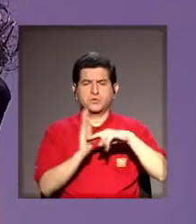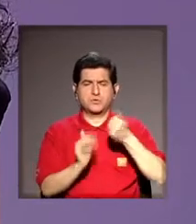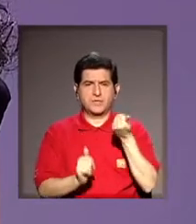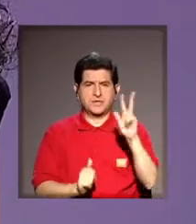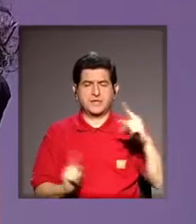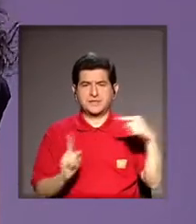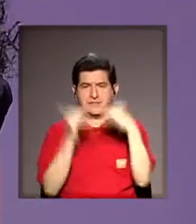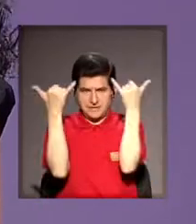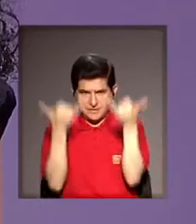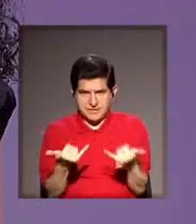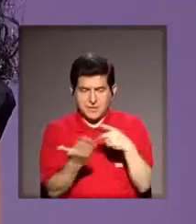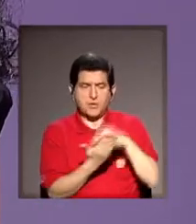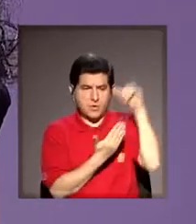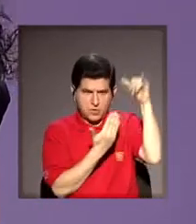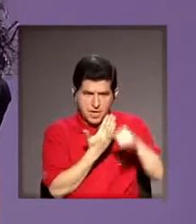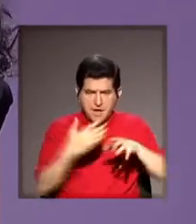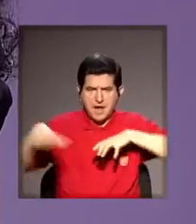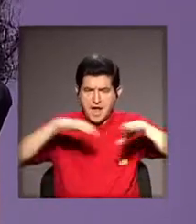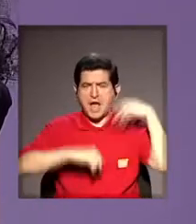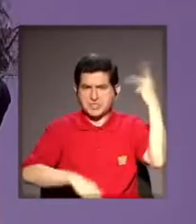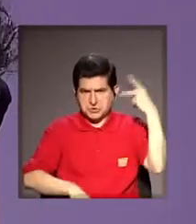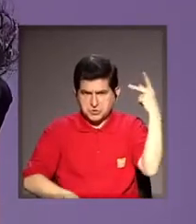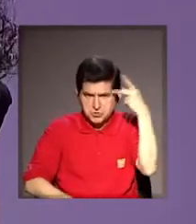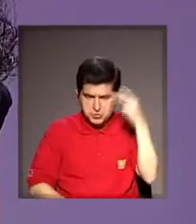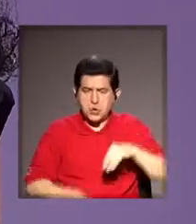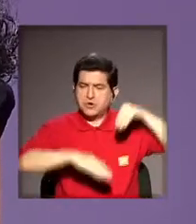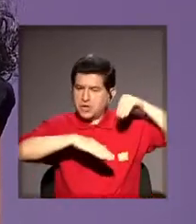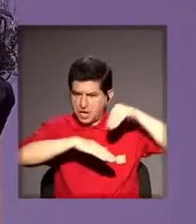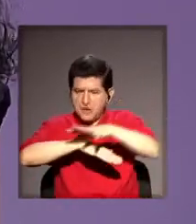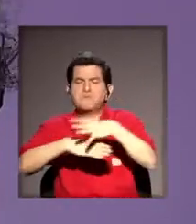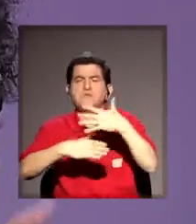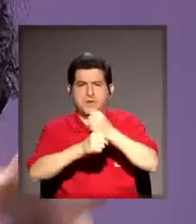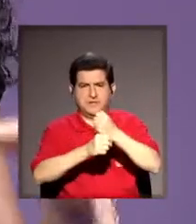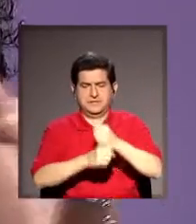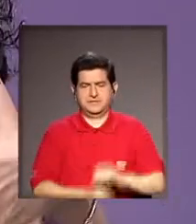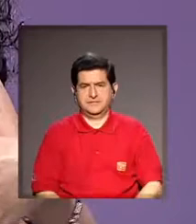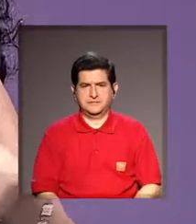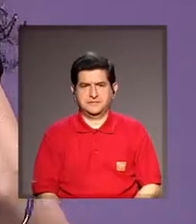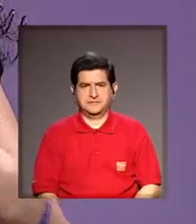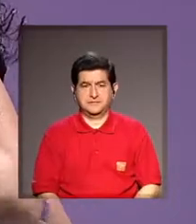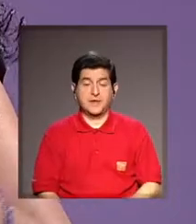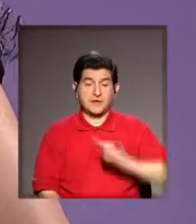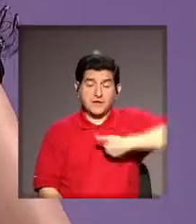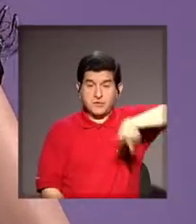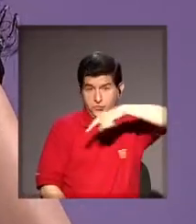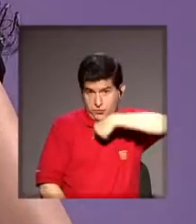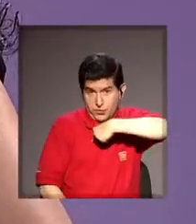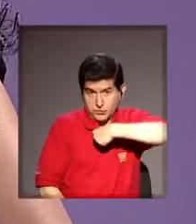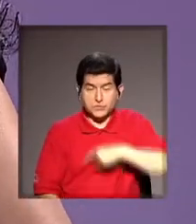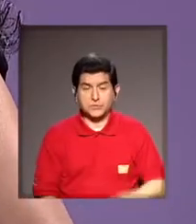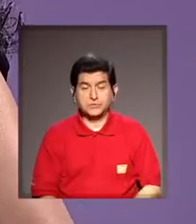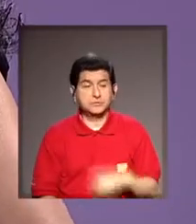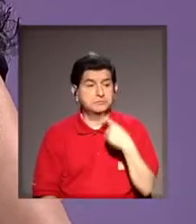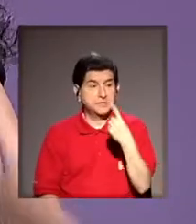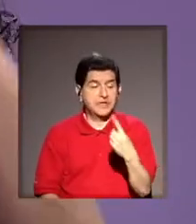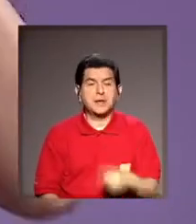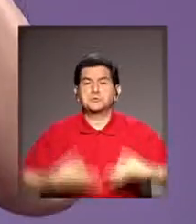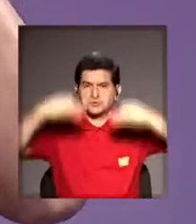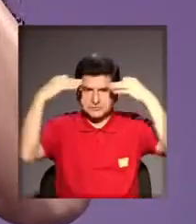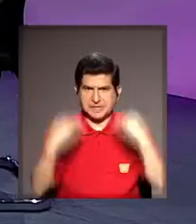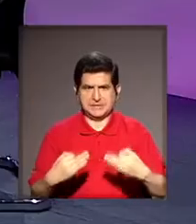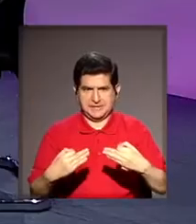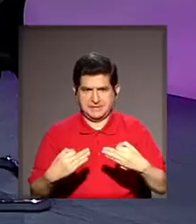una serie de proyectos de acciones políticas de incidencia en donde tomamos digamos por decirlo así la decisión